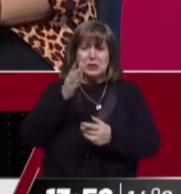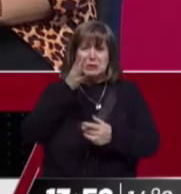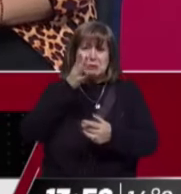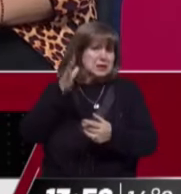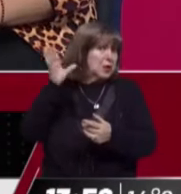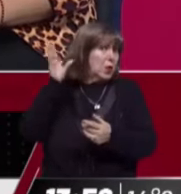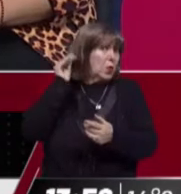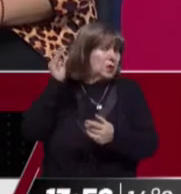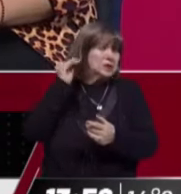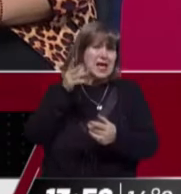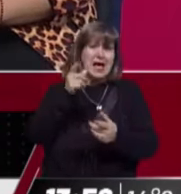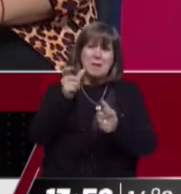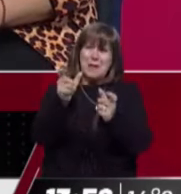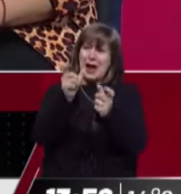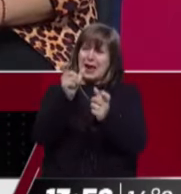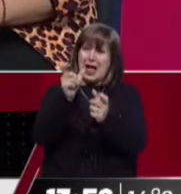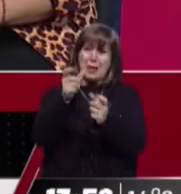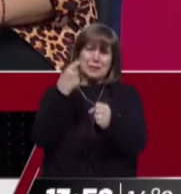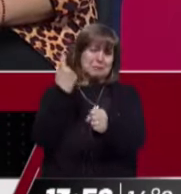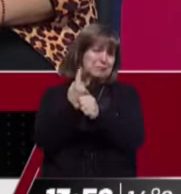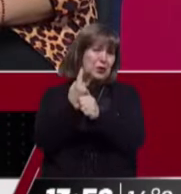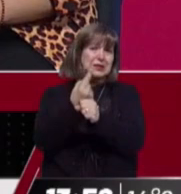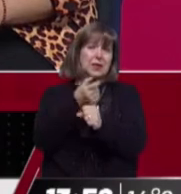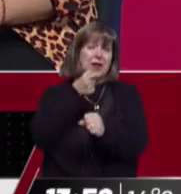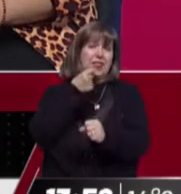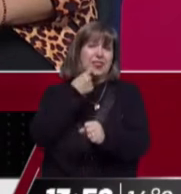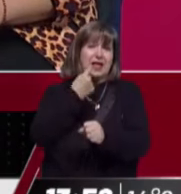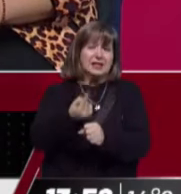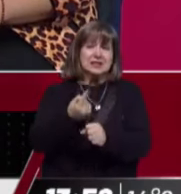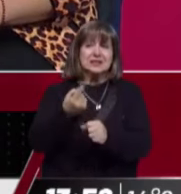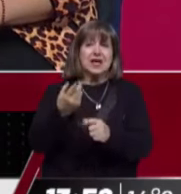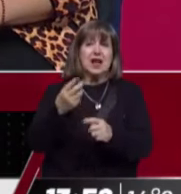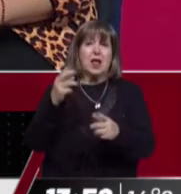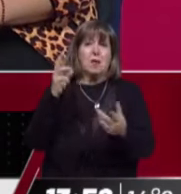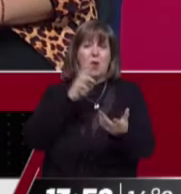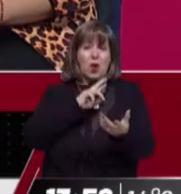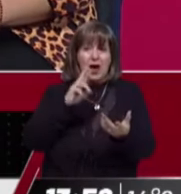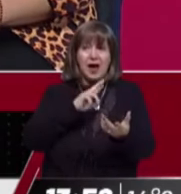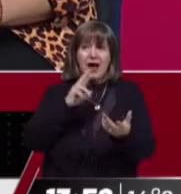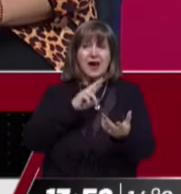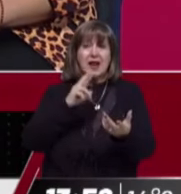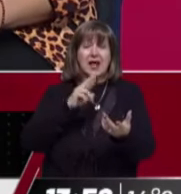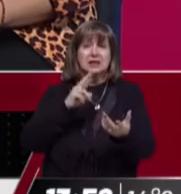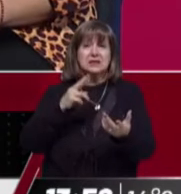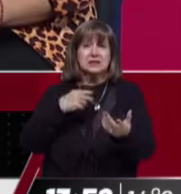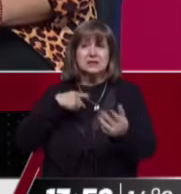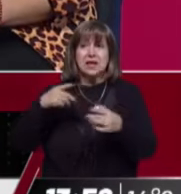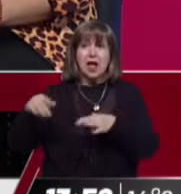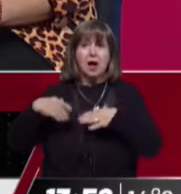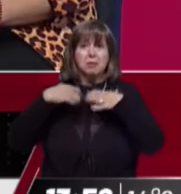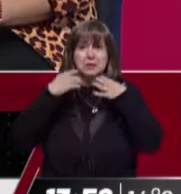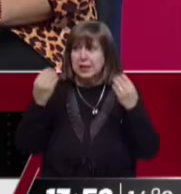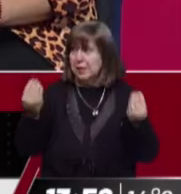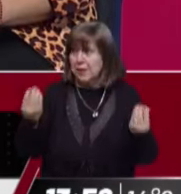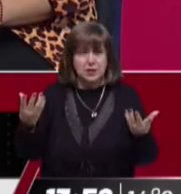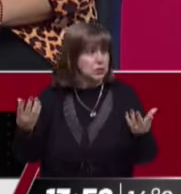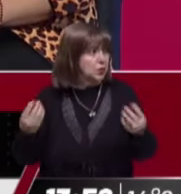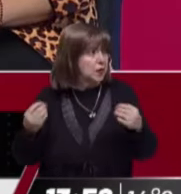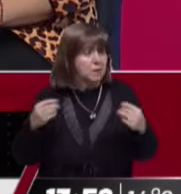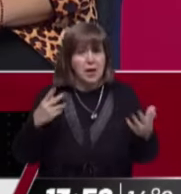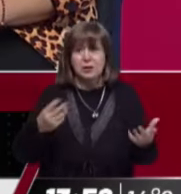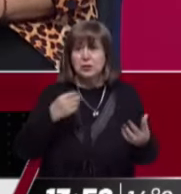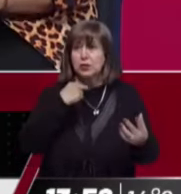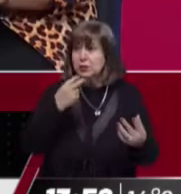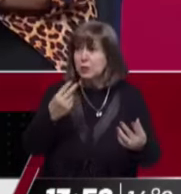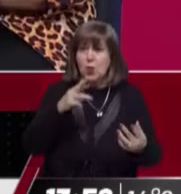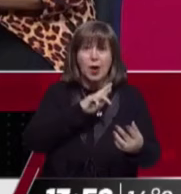que se escucha el video, que son irreproducibles y que se referían a diferentes mujeres que salían a la vereda a ver si era alguna situación del